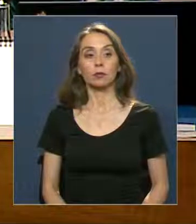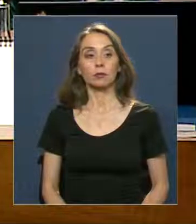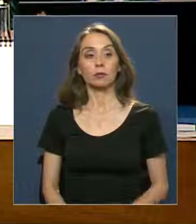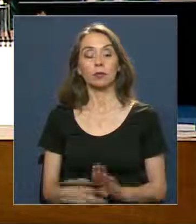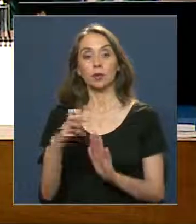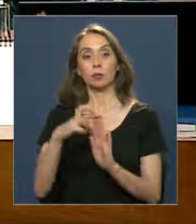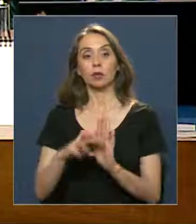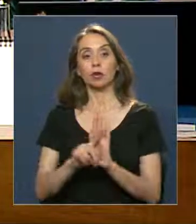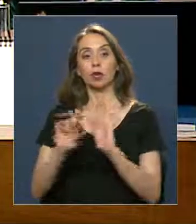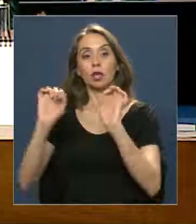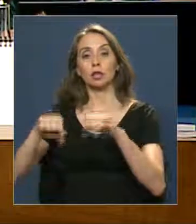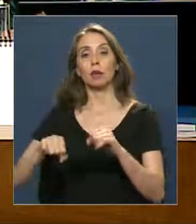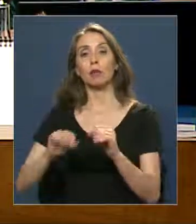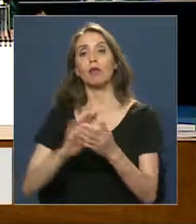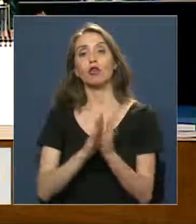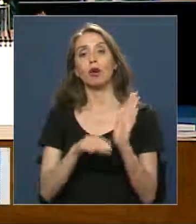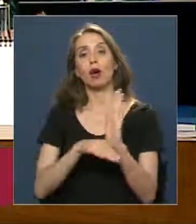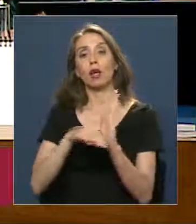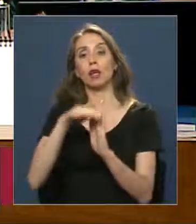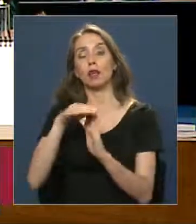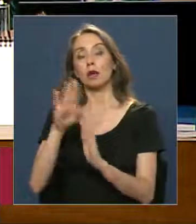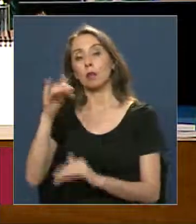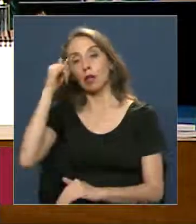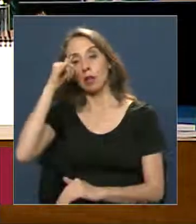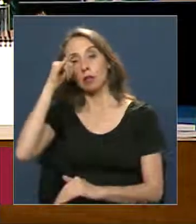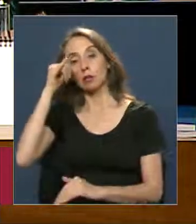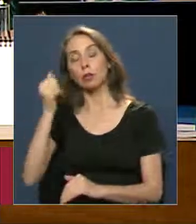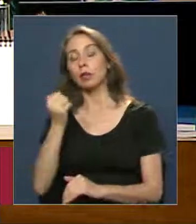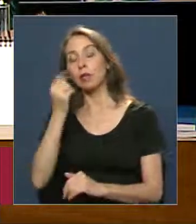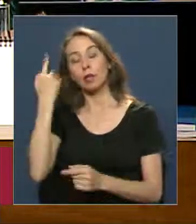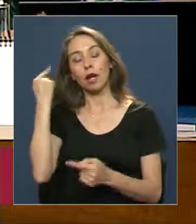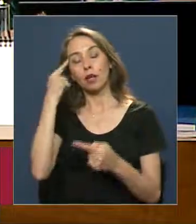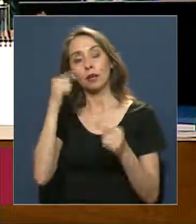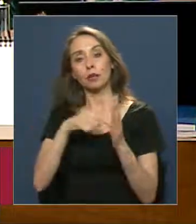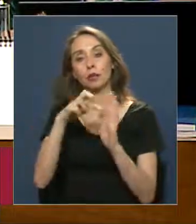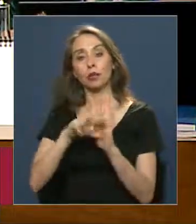Estamos aprobados, completo. Perdón, me quedé pegado con el anterior.